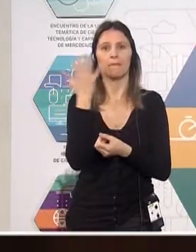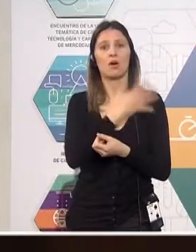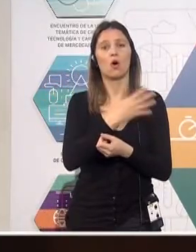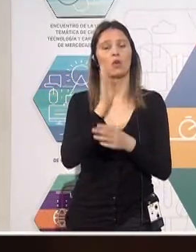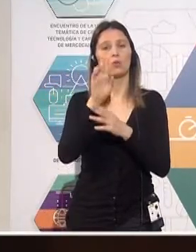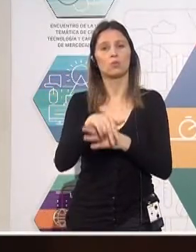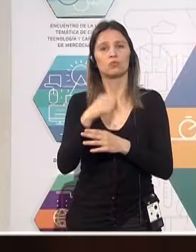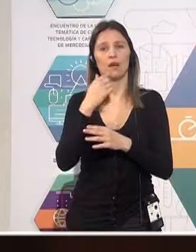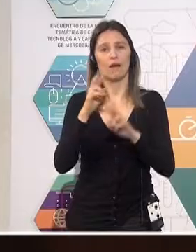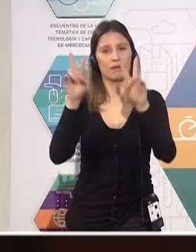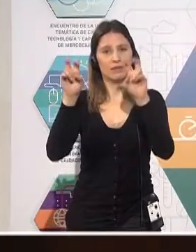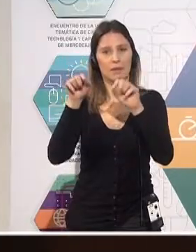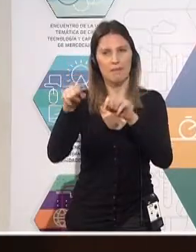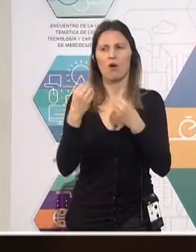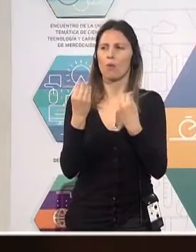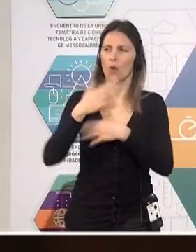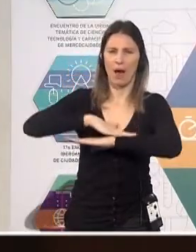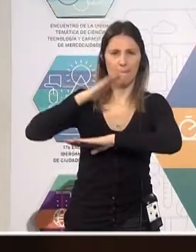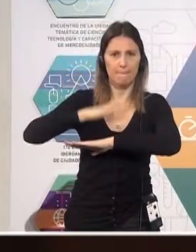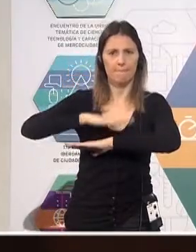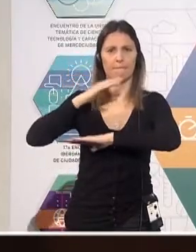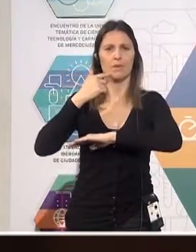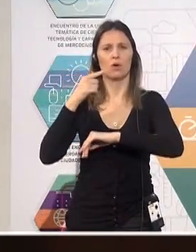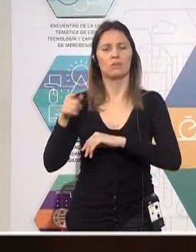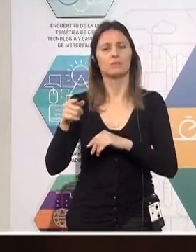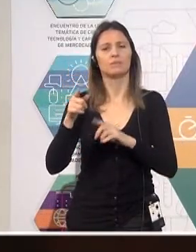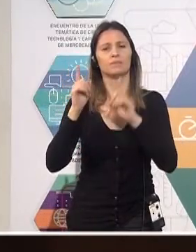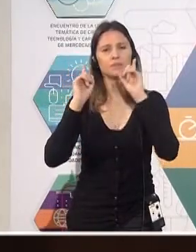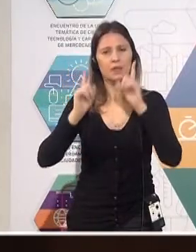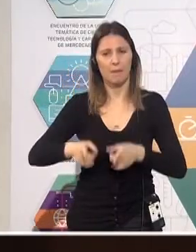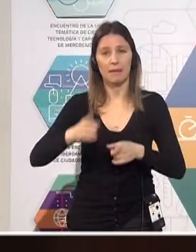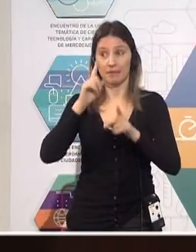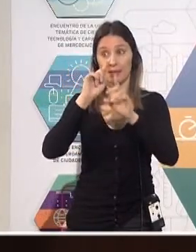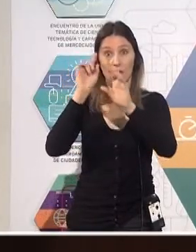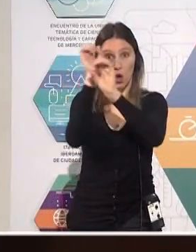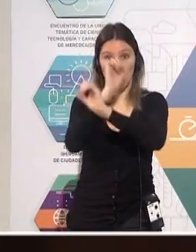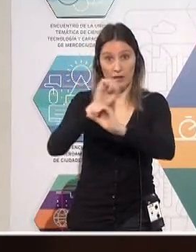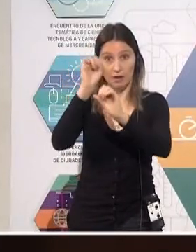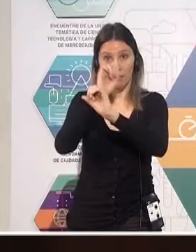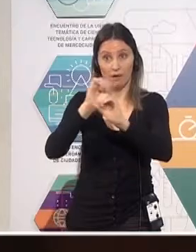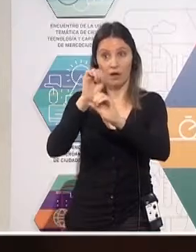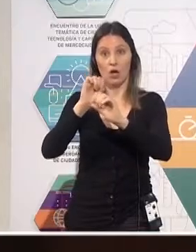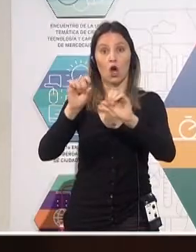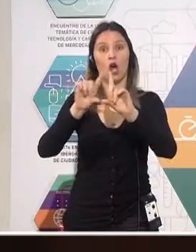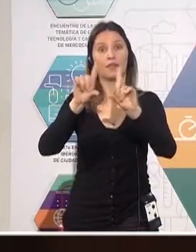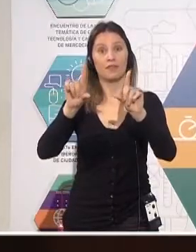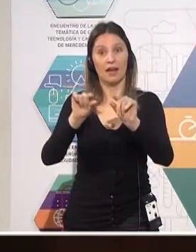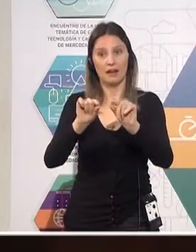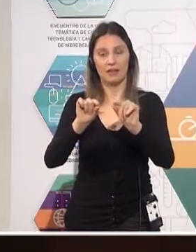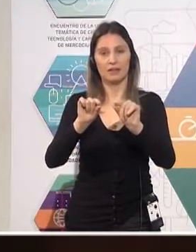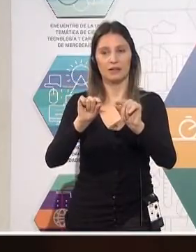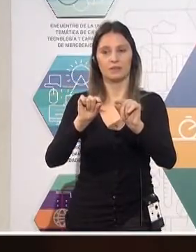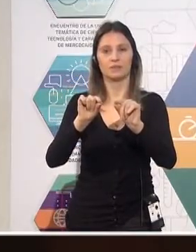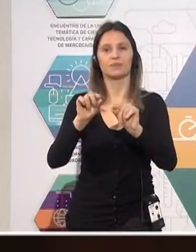poco todo el tema de los camiones poner tecnología con tarjetas con tags a href